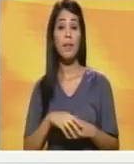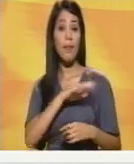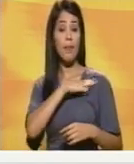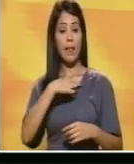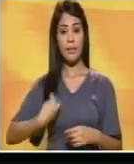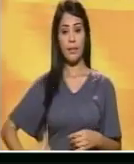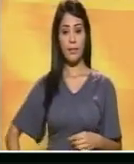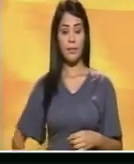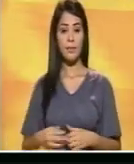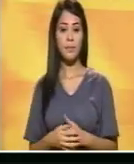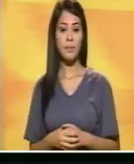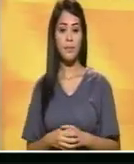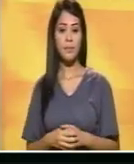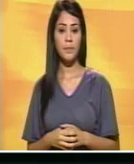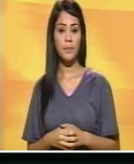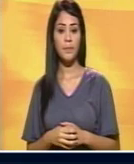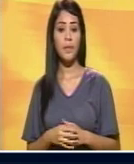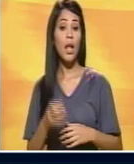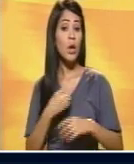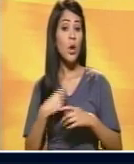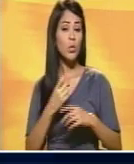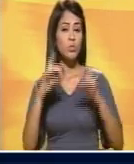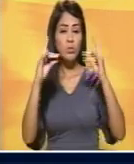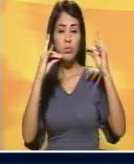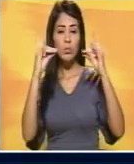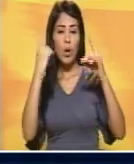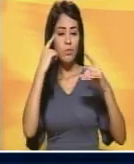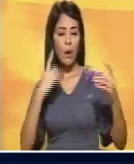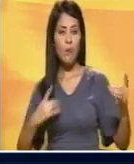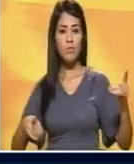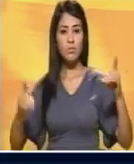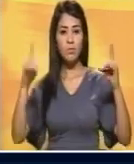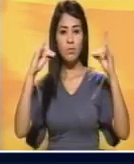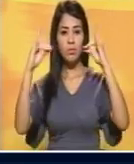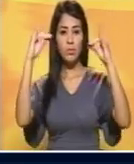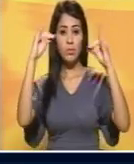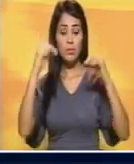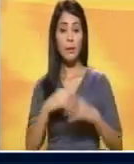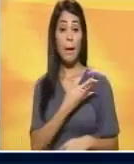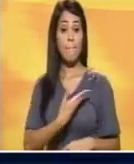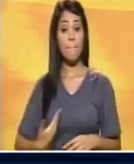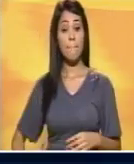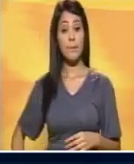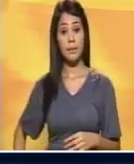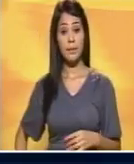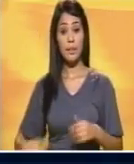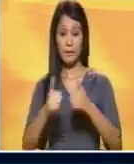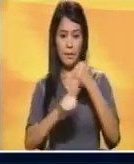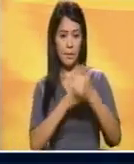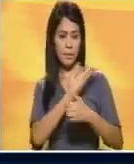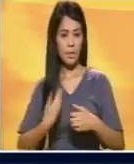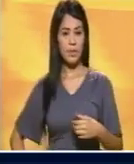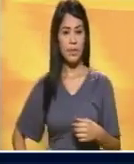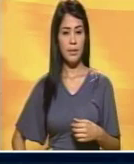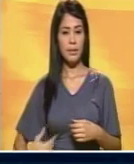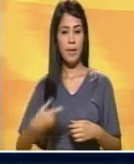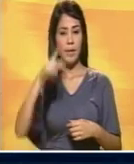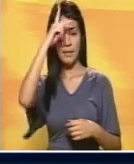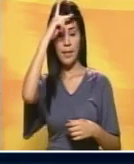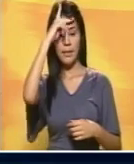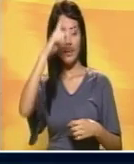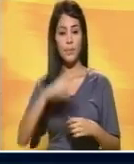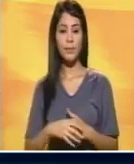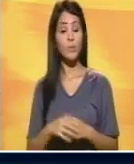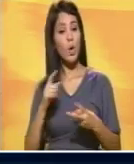China. Desde la Agencia Bolivariana para Asuntos Espaciales, ABAE, el vicepresidente de la República, Tarek El Aissami, y el ministro de Desarrollo Minero